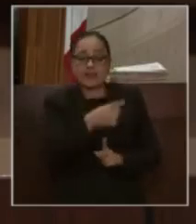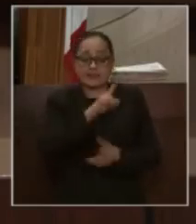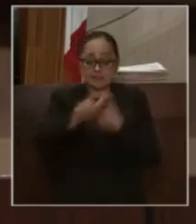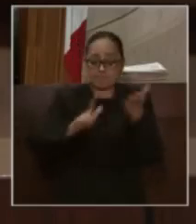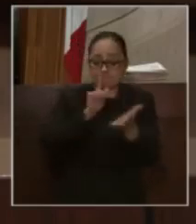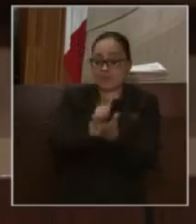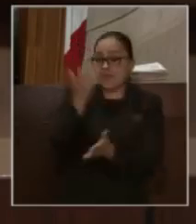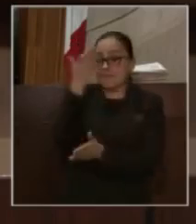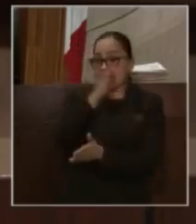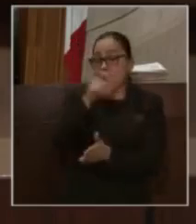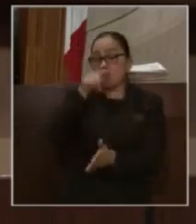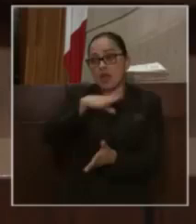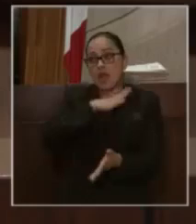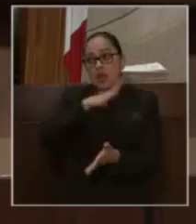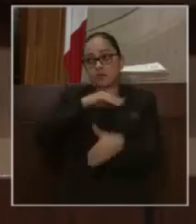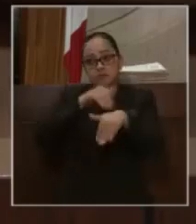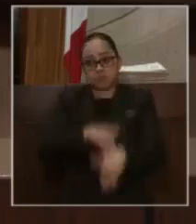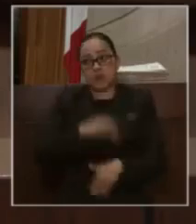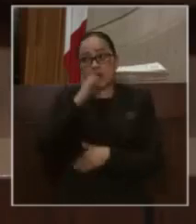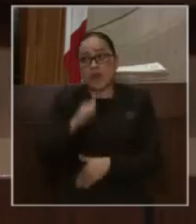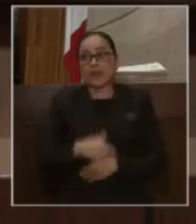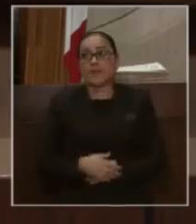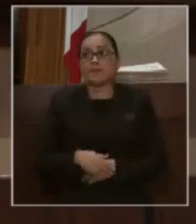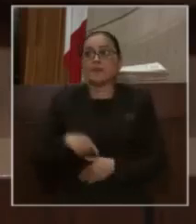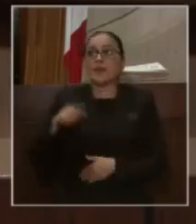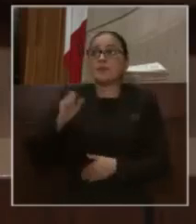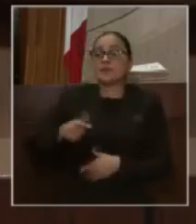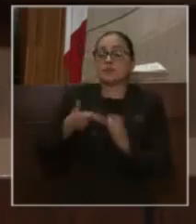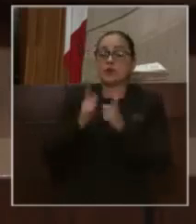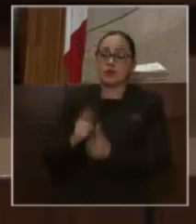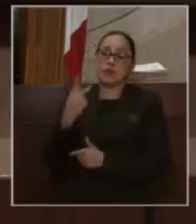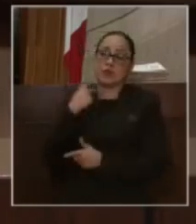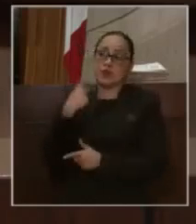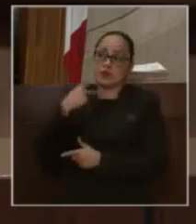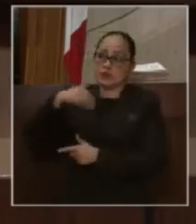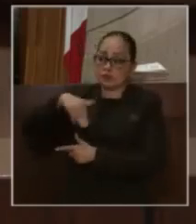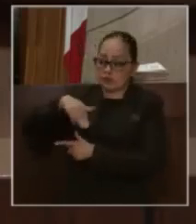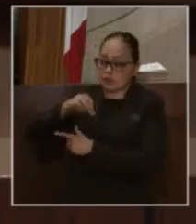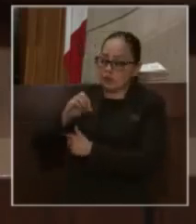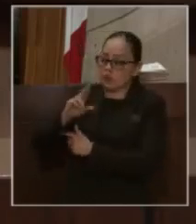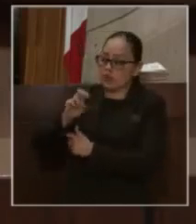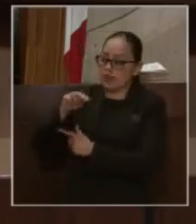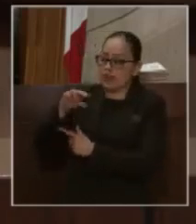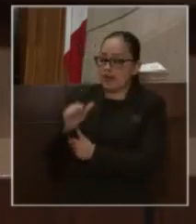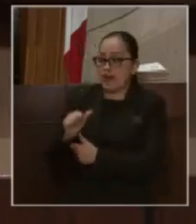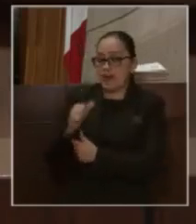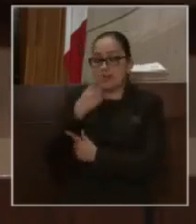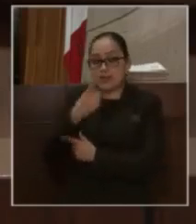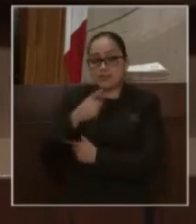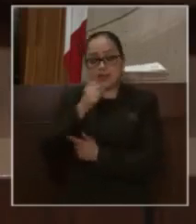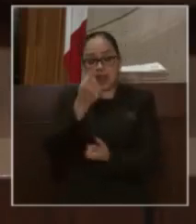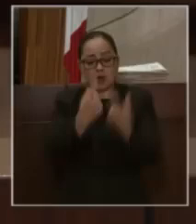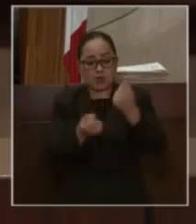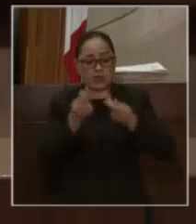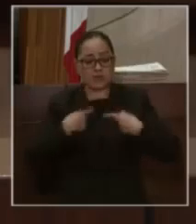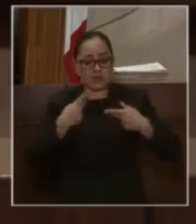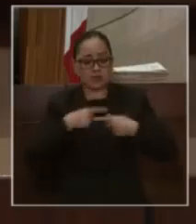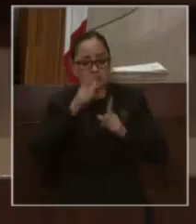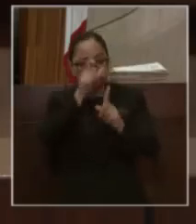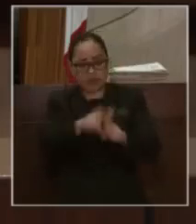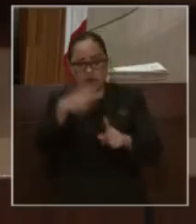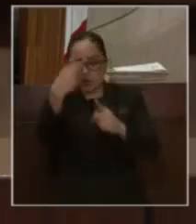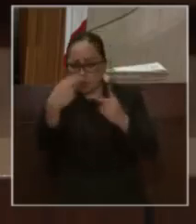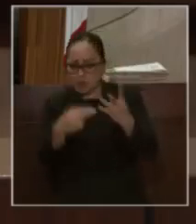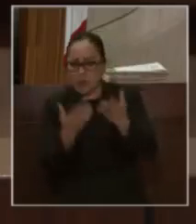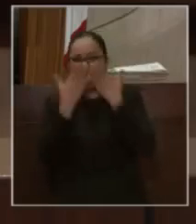y consideró a Morena responsable de recibir aportaciones en efectivo de personas no identificadas y por